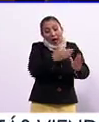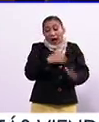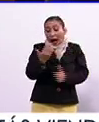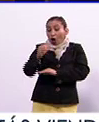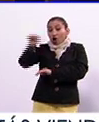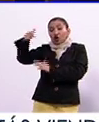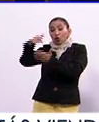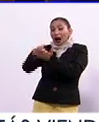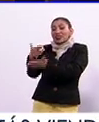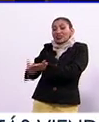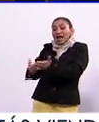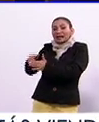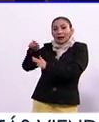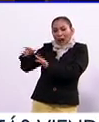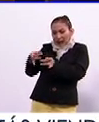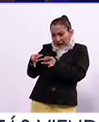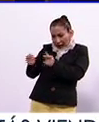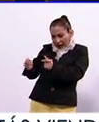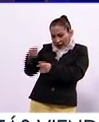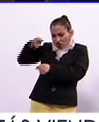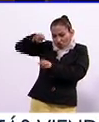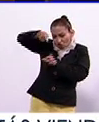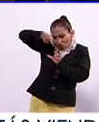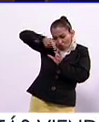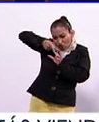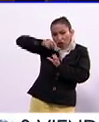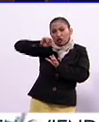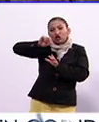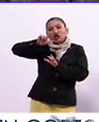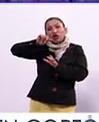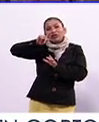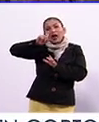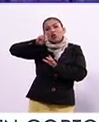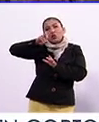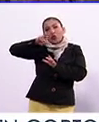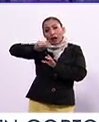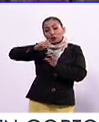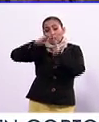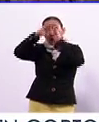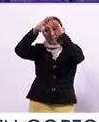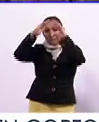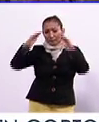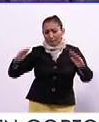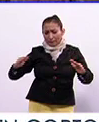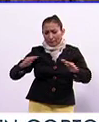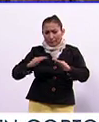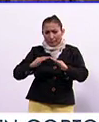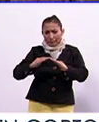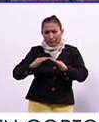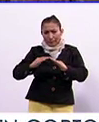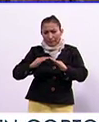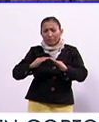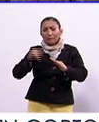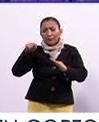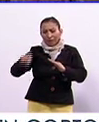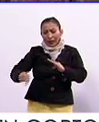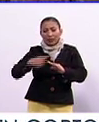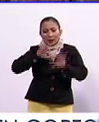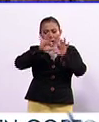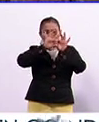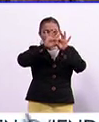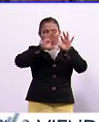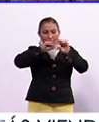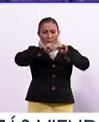taller, que es donde se pueden lograr mejor calidad de soldaduras y todo eso, unas pirámides. y después unos